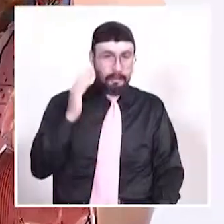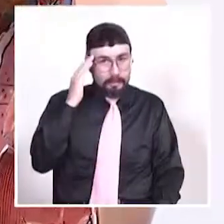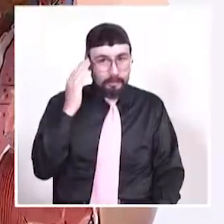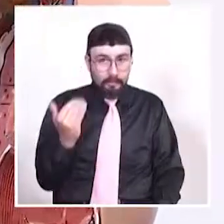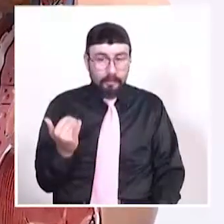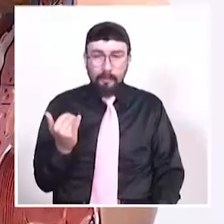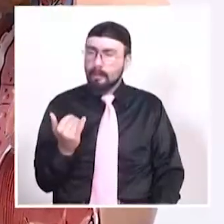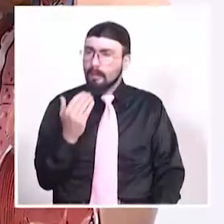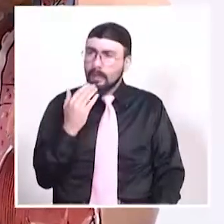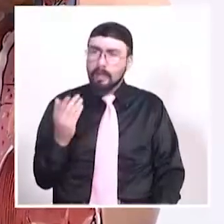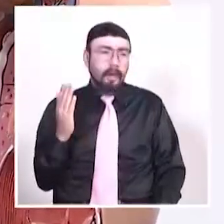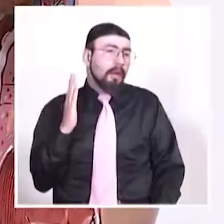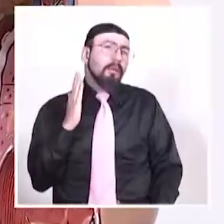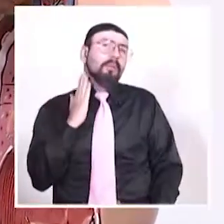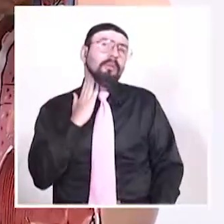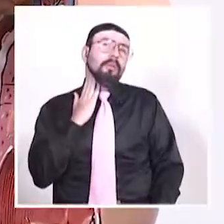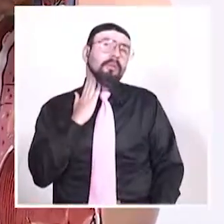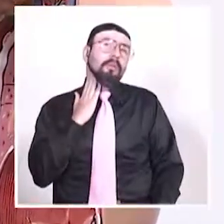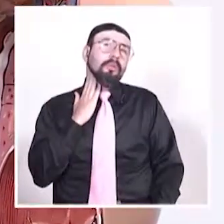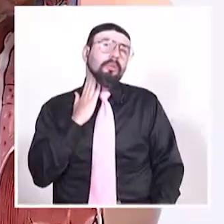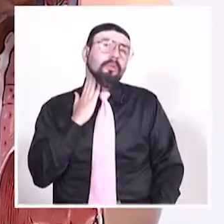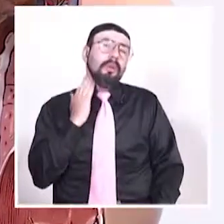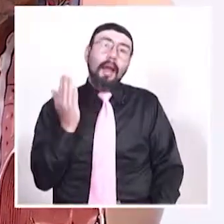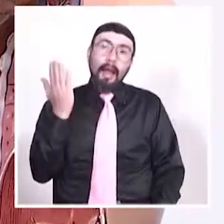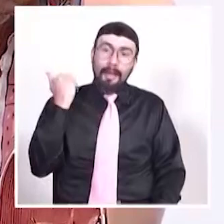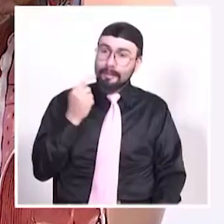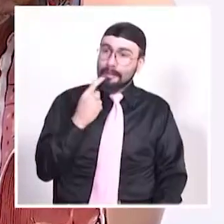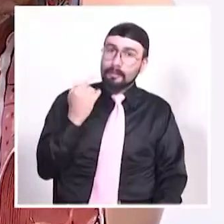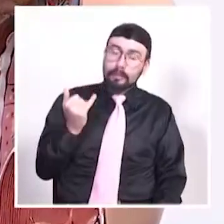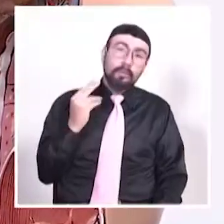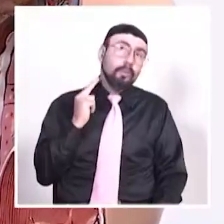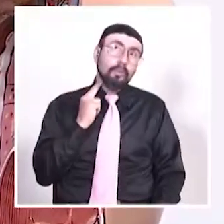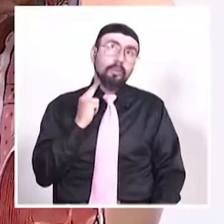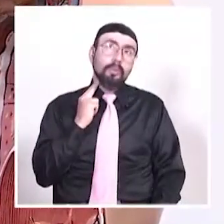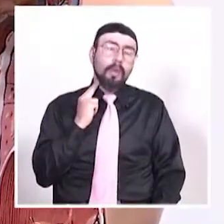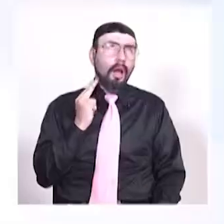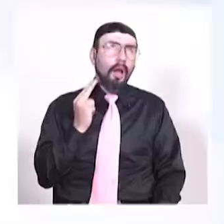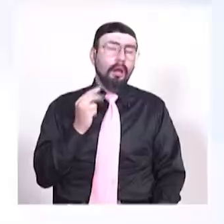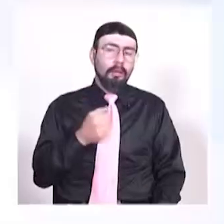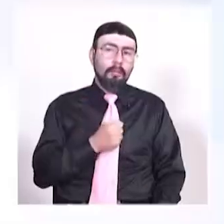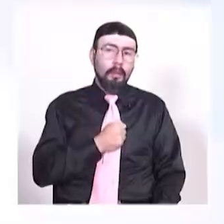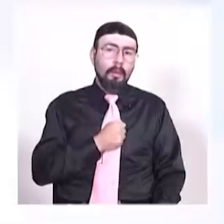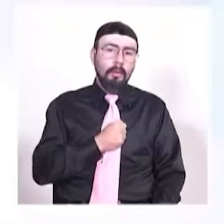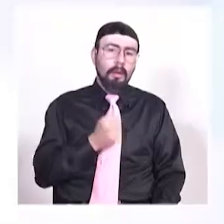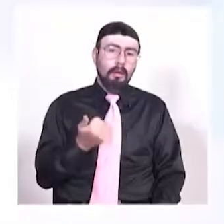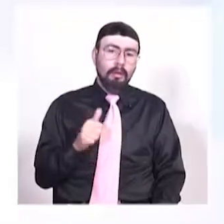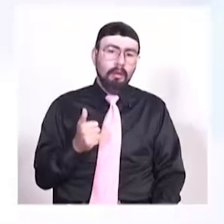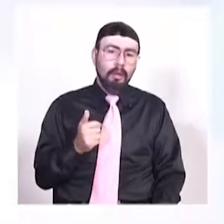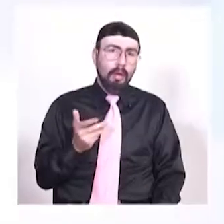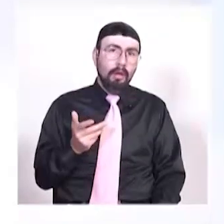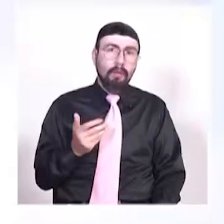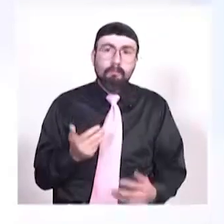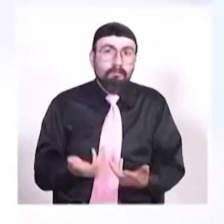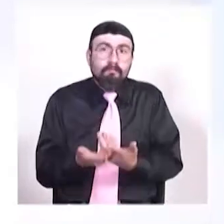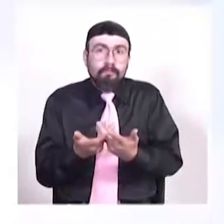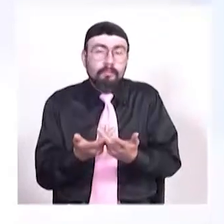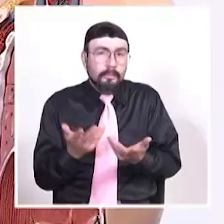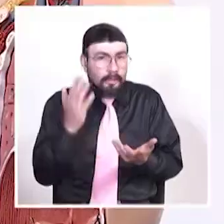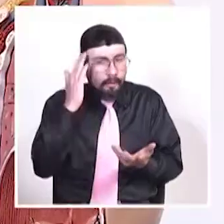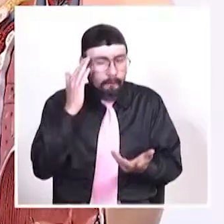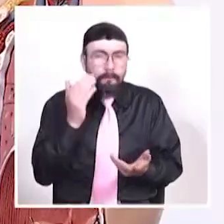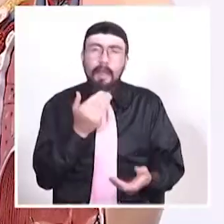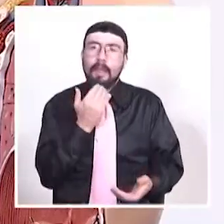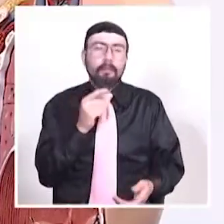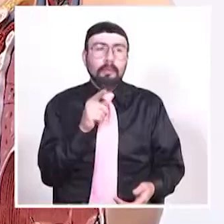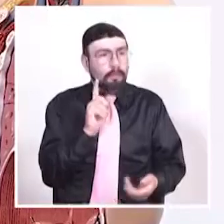nosotros palpamos acá donde les acabo de decir, ahí nosotros podemos percibir si el paciente tiene pulso o no tiene pulso. En el momento que vemos